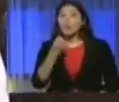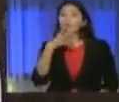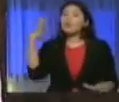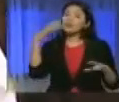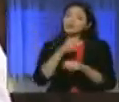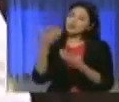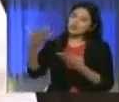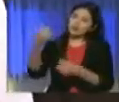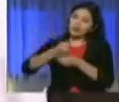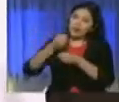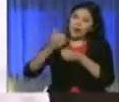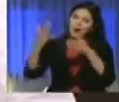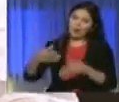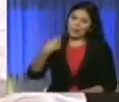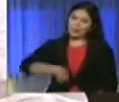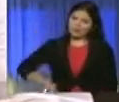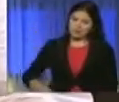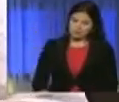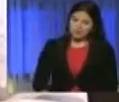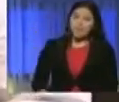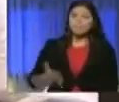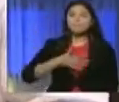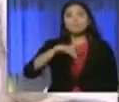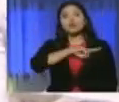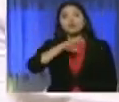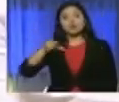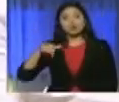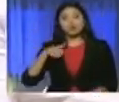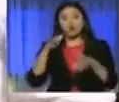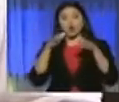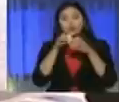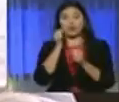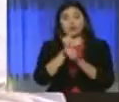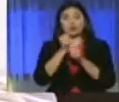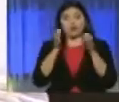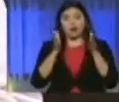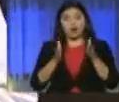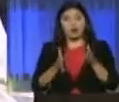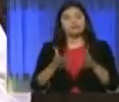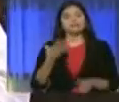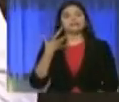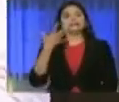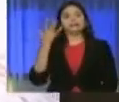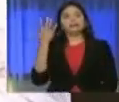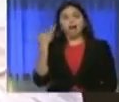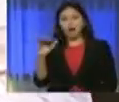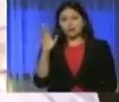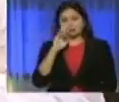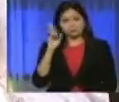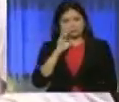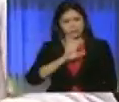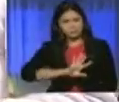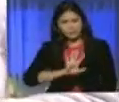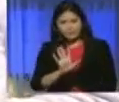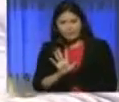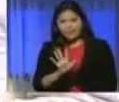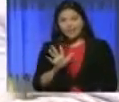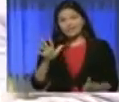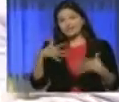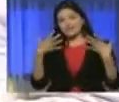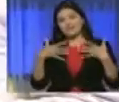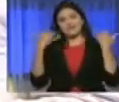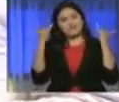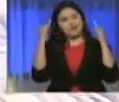presidente, comandante en jefe. Nosotros desde la central bolivariana, sin duda alguna, tenemos razones para estar de júbilo,